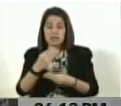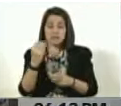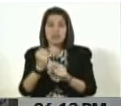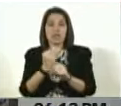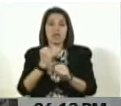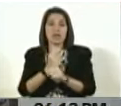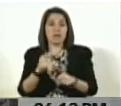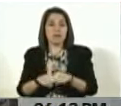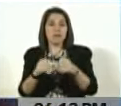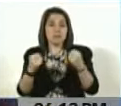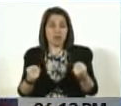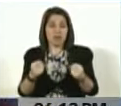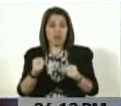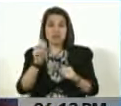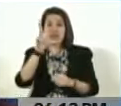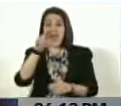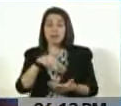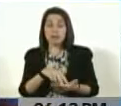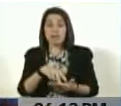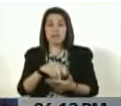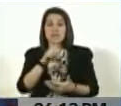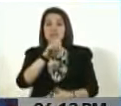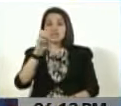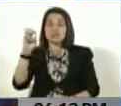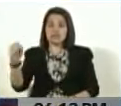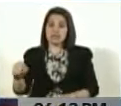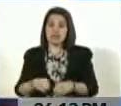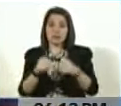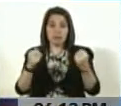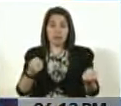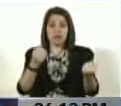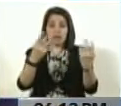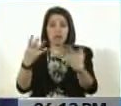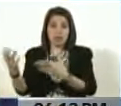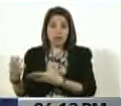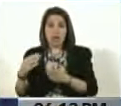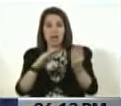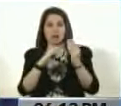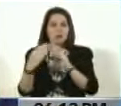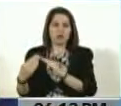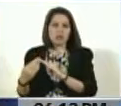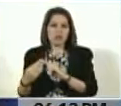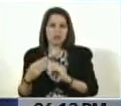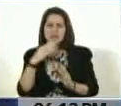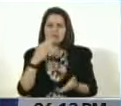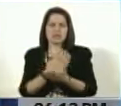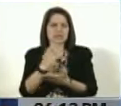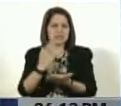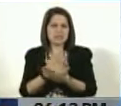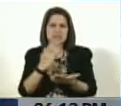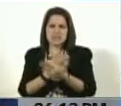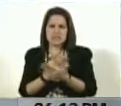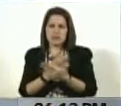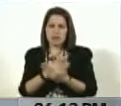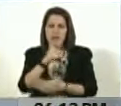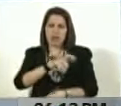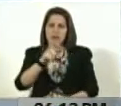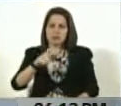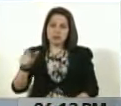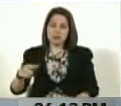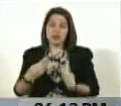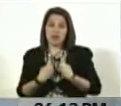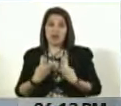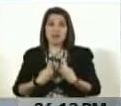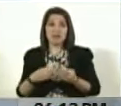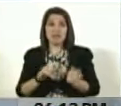estamos distribuyendo 3.100 panes diarios a las comunidades. Ahora yo tengo una pregunta, siempre tiene que ser la persona que viva por